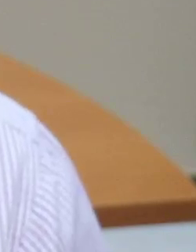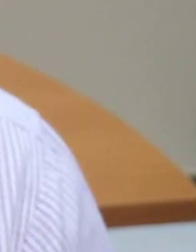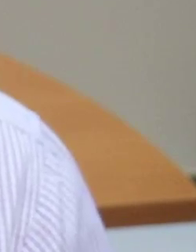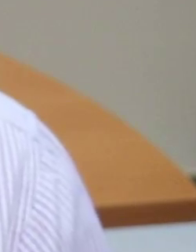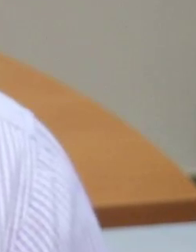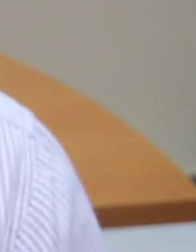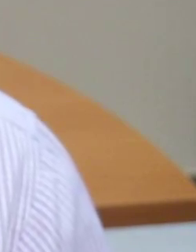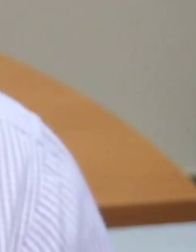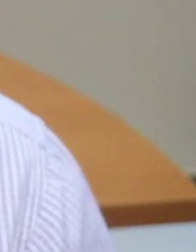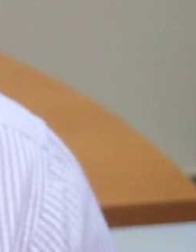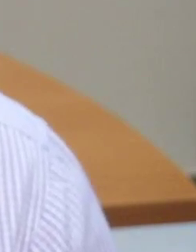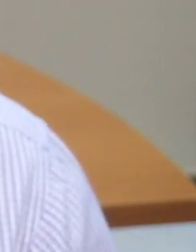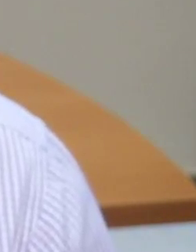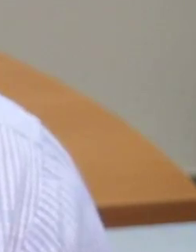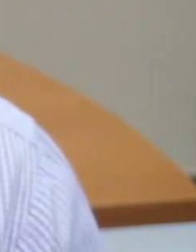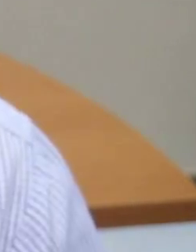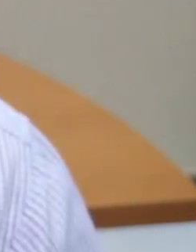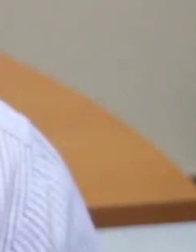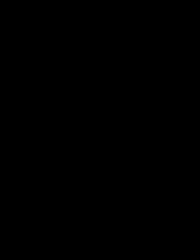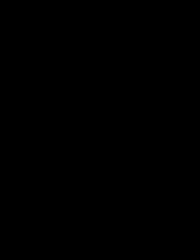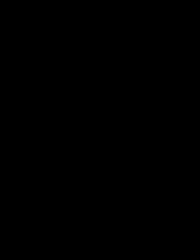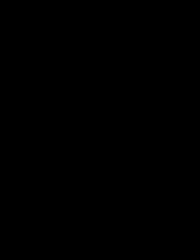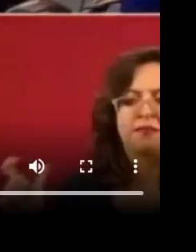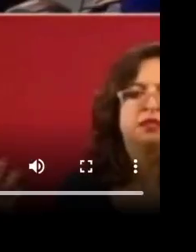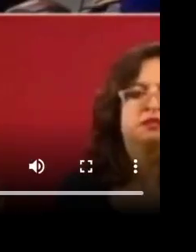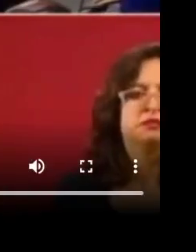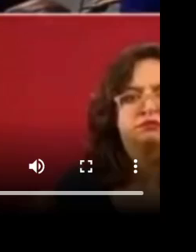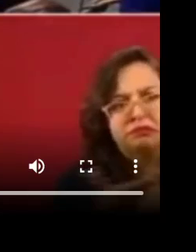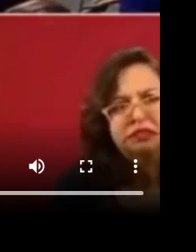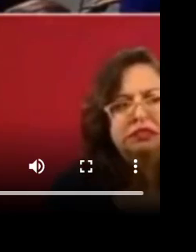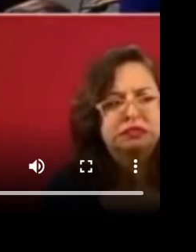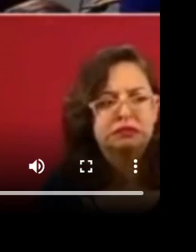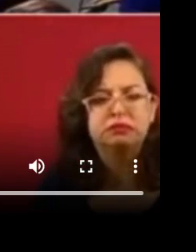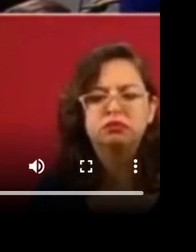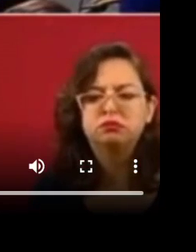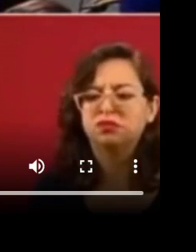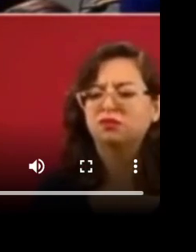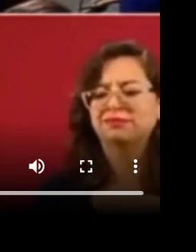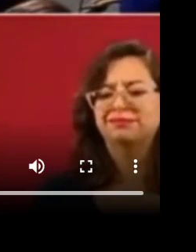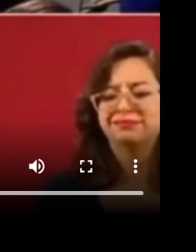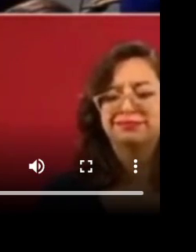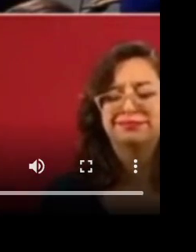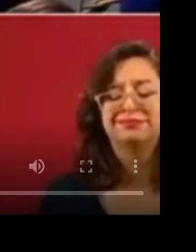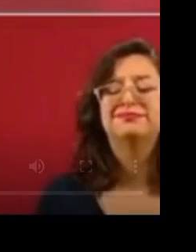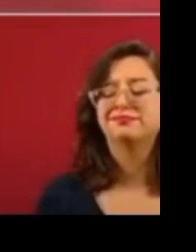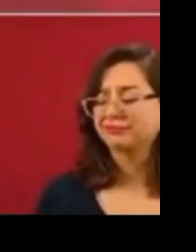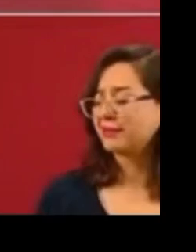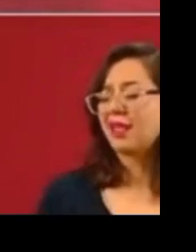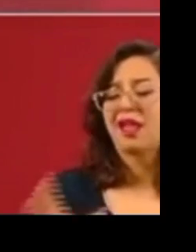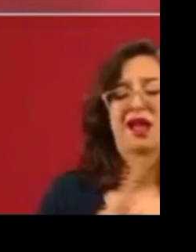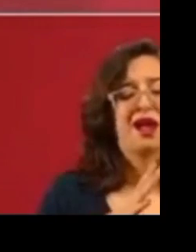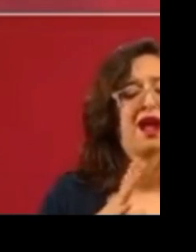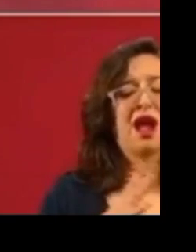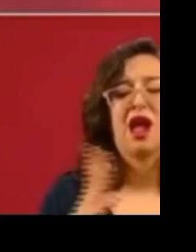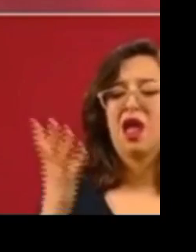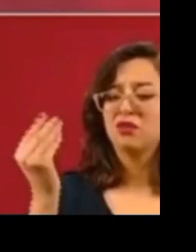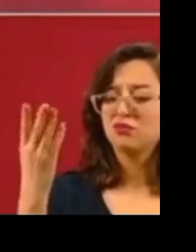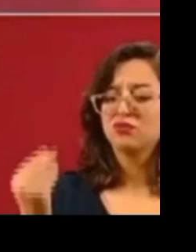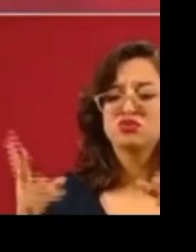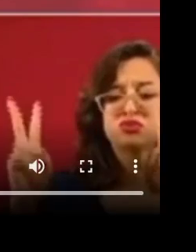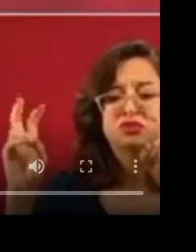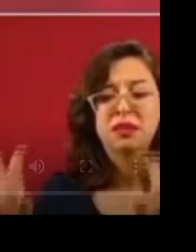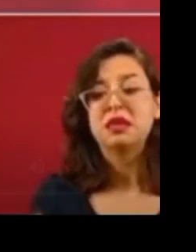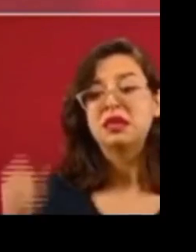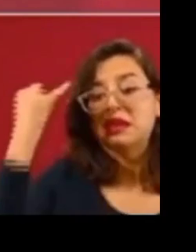escuchar. Hay muchos temas. Imagínense que yo le pregunte al